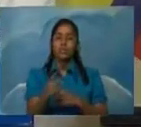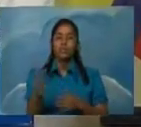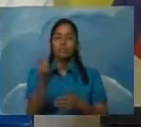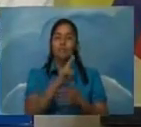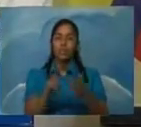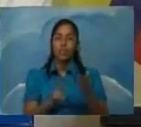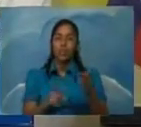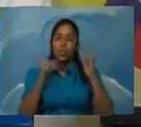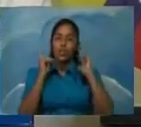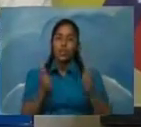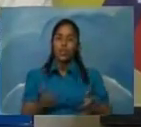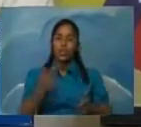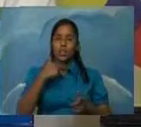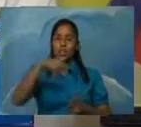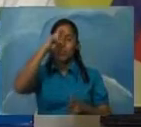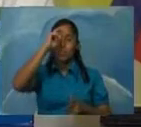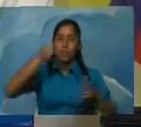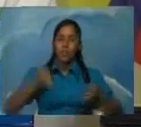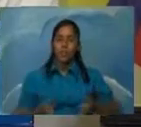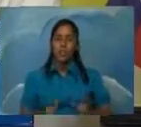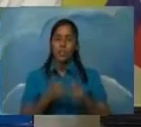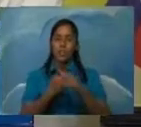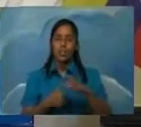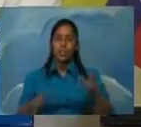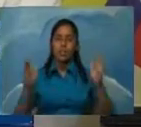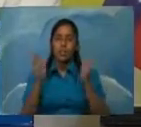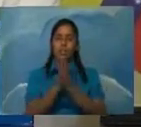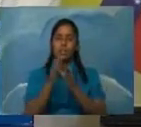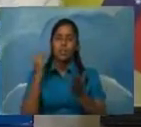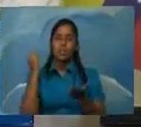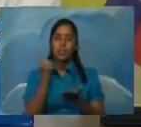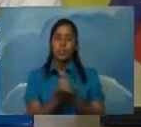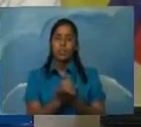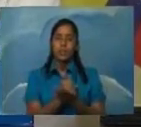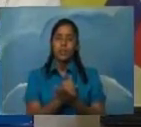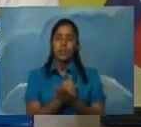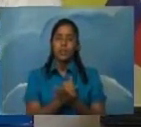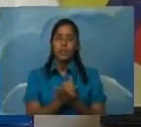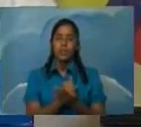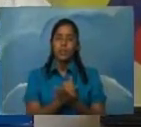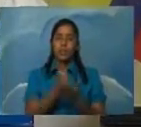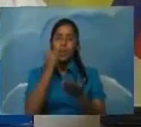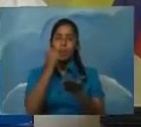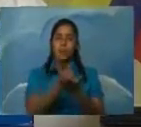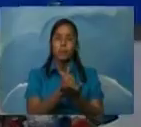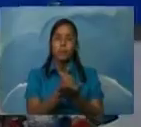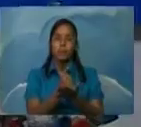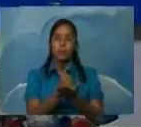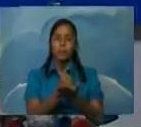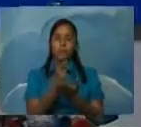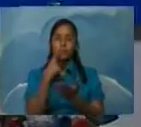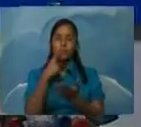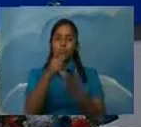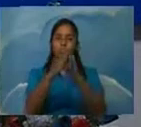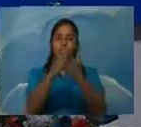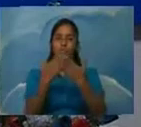la autoridad del Padre, del Hijo y del Espíritu Santo. Amén. Le zumbo, maer. Zúmbele, mi